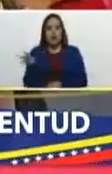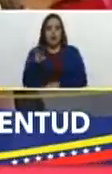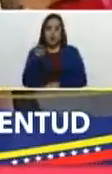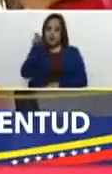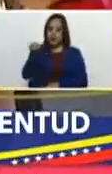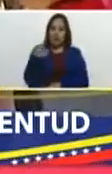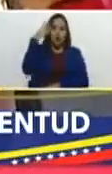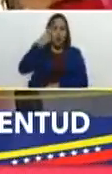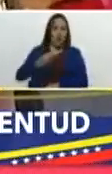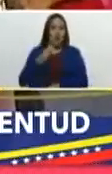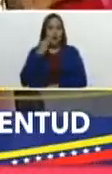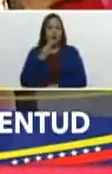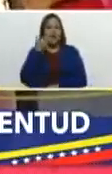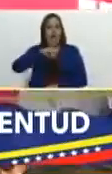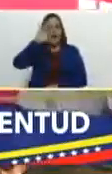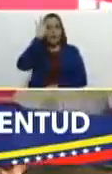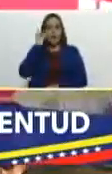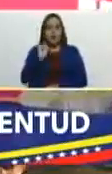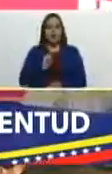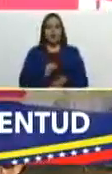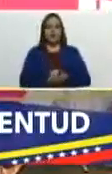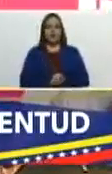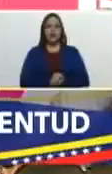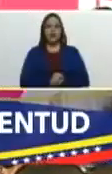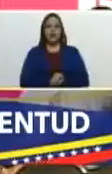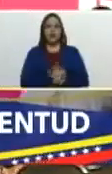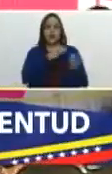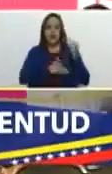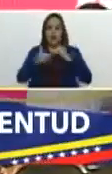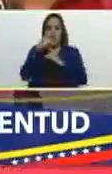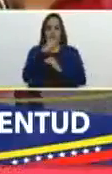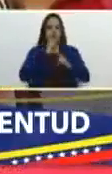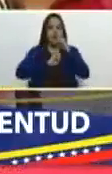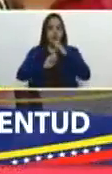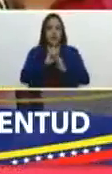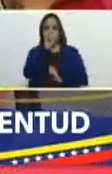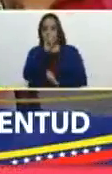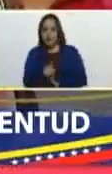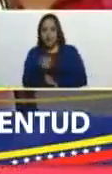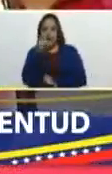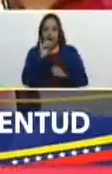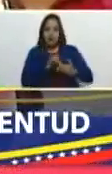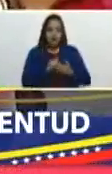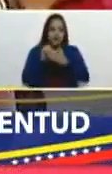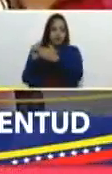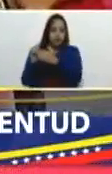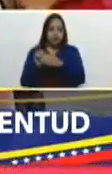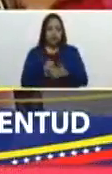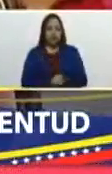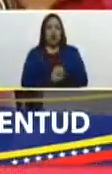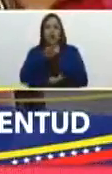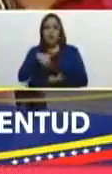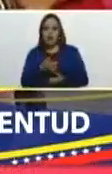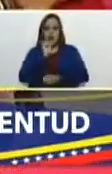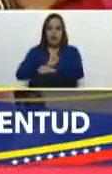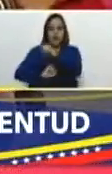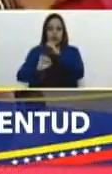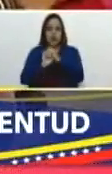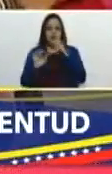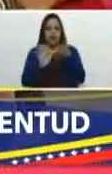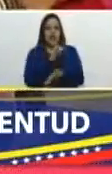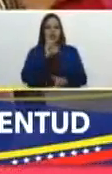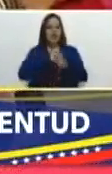chamo que ha entendido sobre superar las dificultades y además nos ha guiado para combatir esos retos,